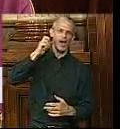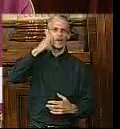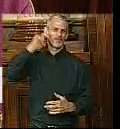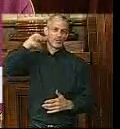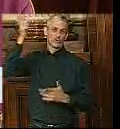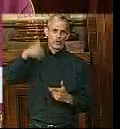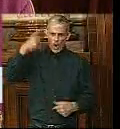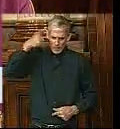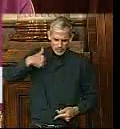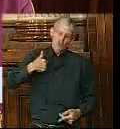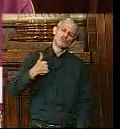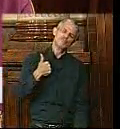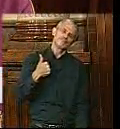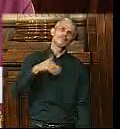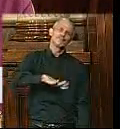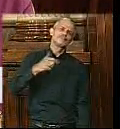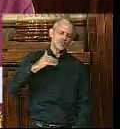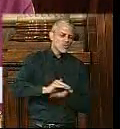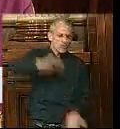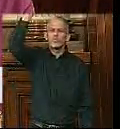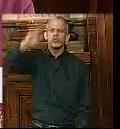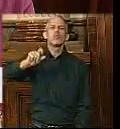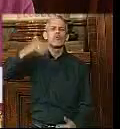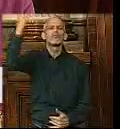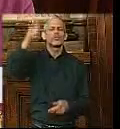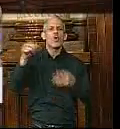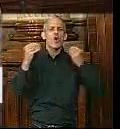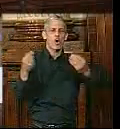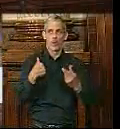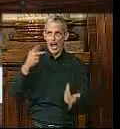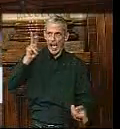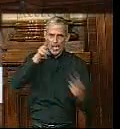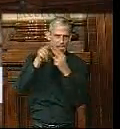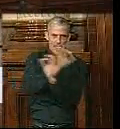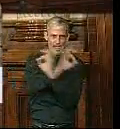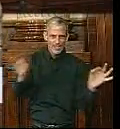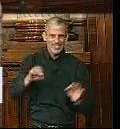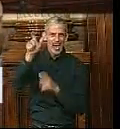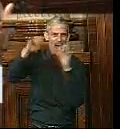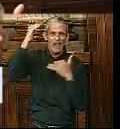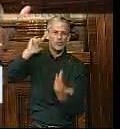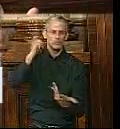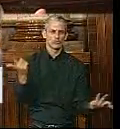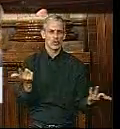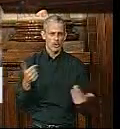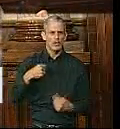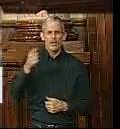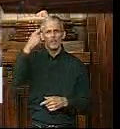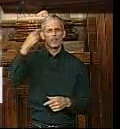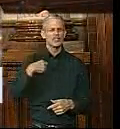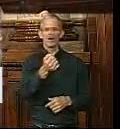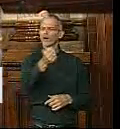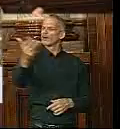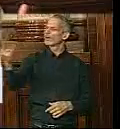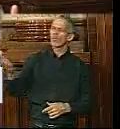a ellos mismos qué va a ser de ellos cuando crezcan. Porque si pensamos en que hay tantas personas